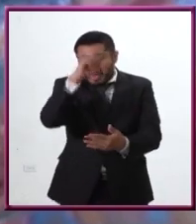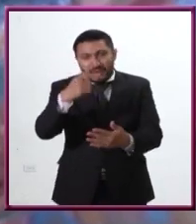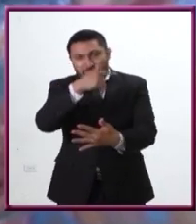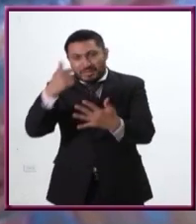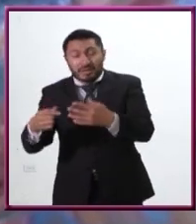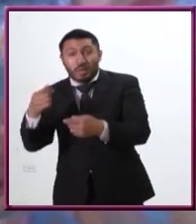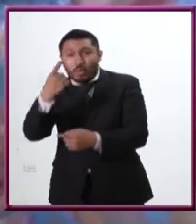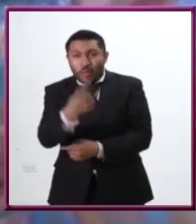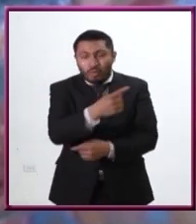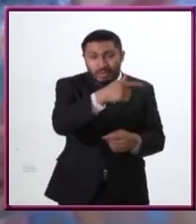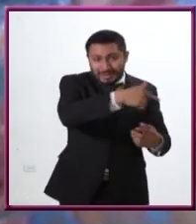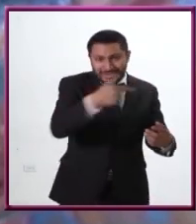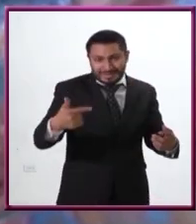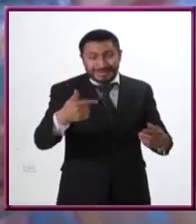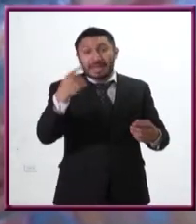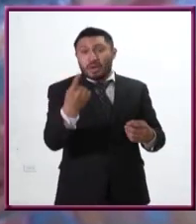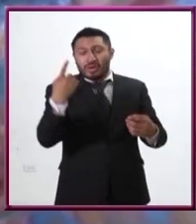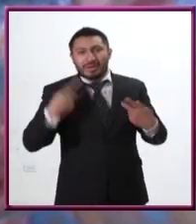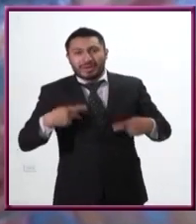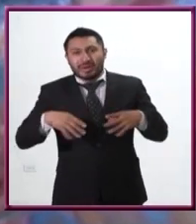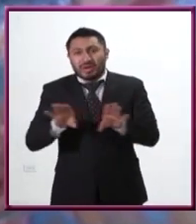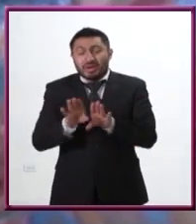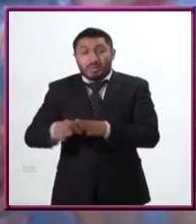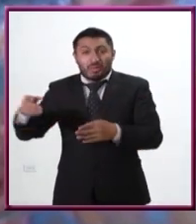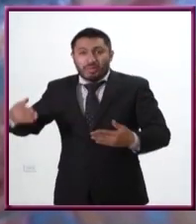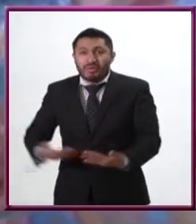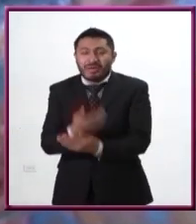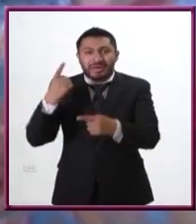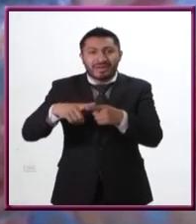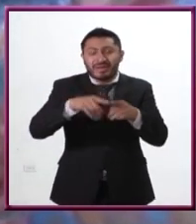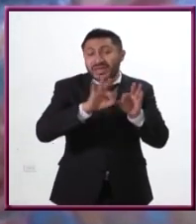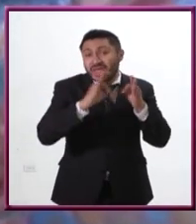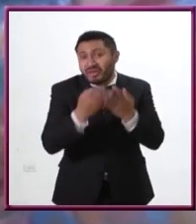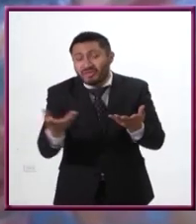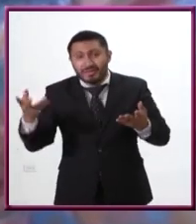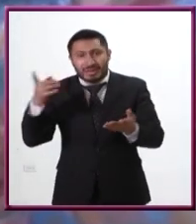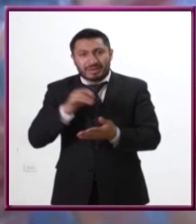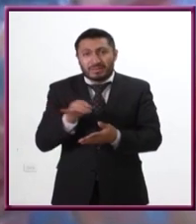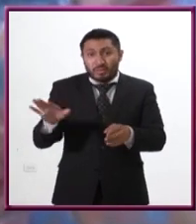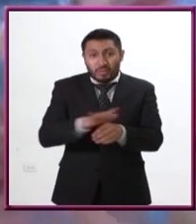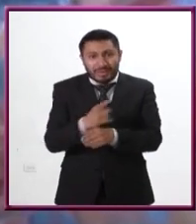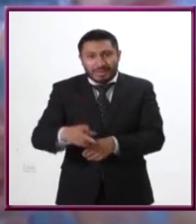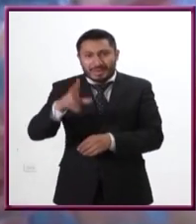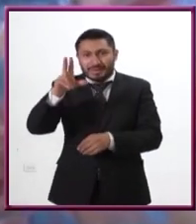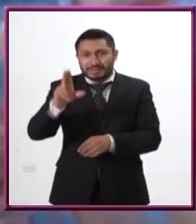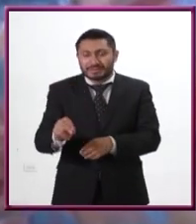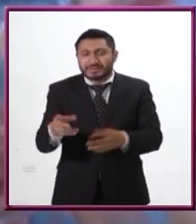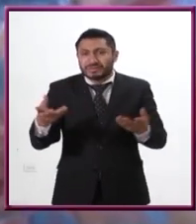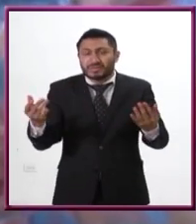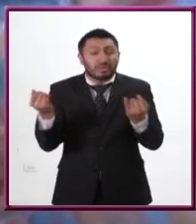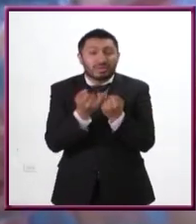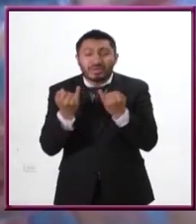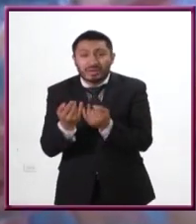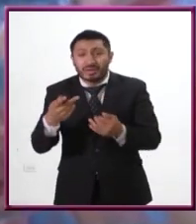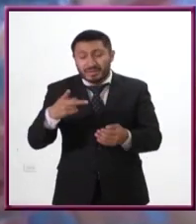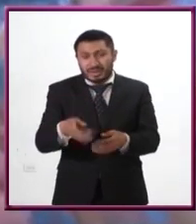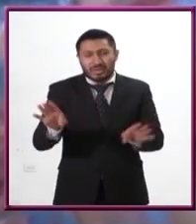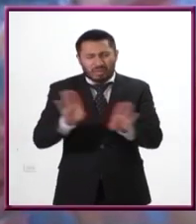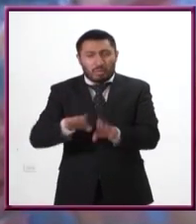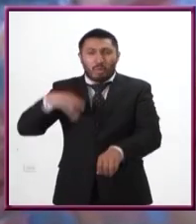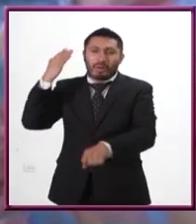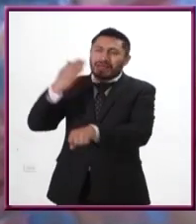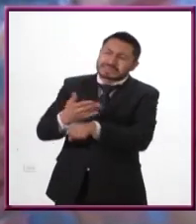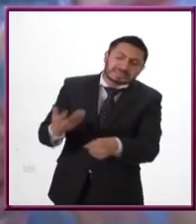clases? ¿Por qué no 1 de cada 7 en el café? ¿Por qué no 1 de cada 7 en tu vida cotidiana? Y eso es porque no fuimos con ellos a la escuela.